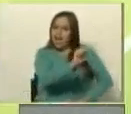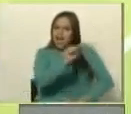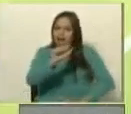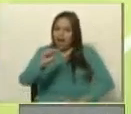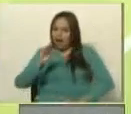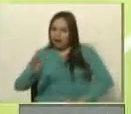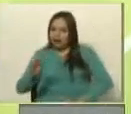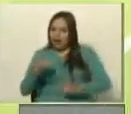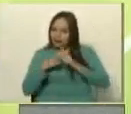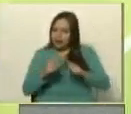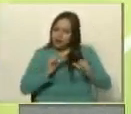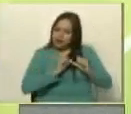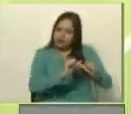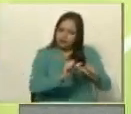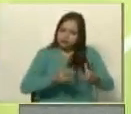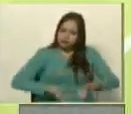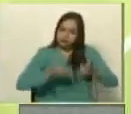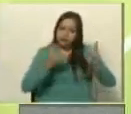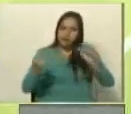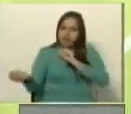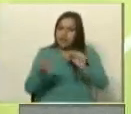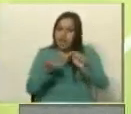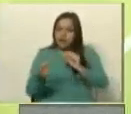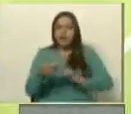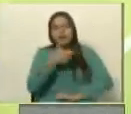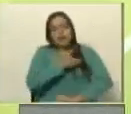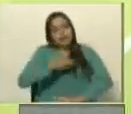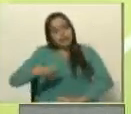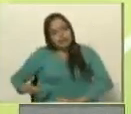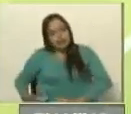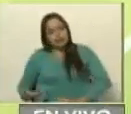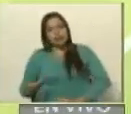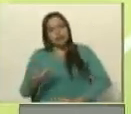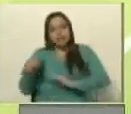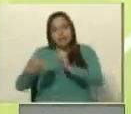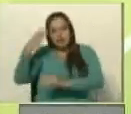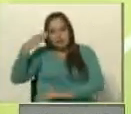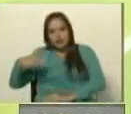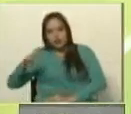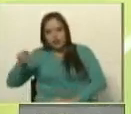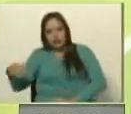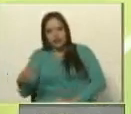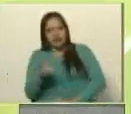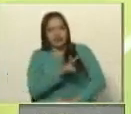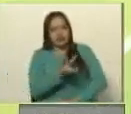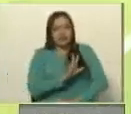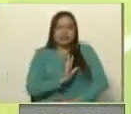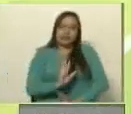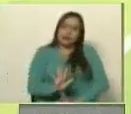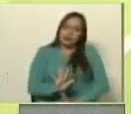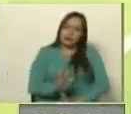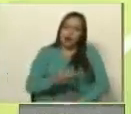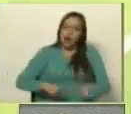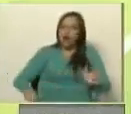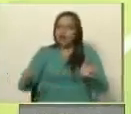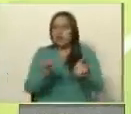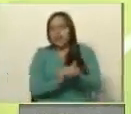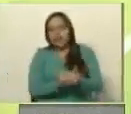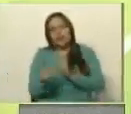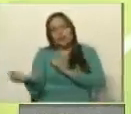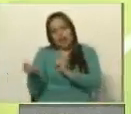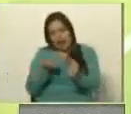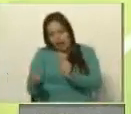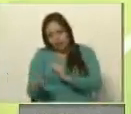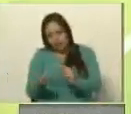abierta la puerta del diálogo. El jefe de Estado, bueno, pasó lo de México y aquí en Venezuela dice, bueno, vamos a un reseteo del diálogo.